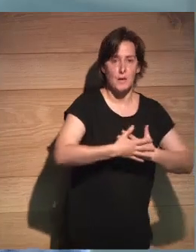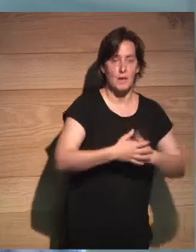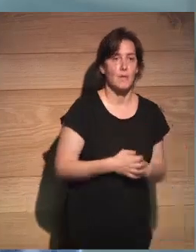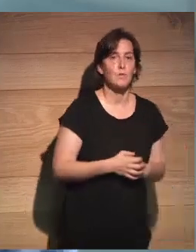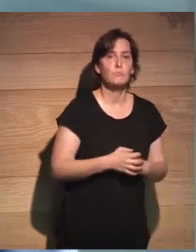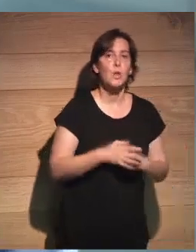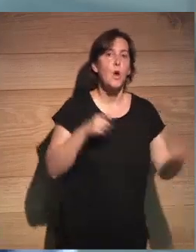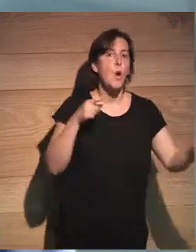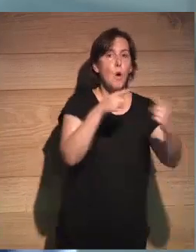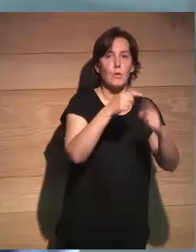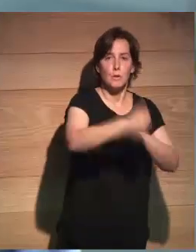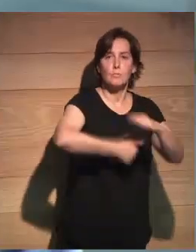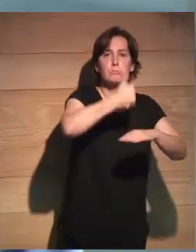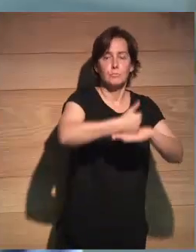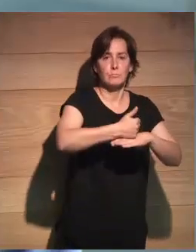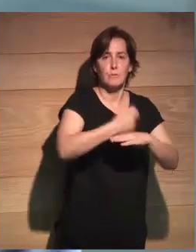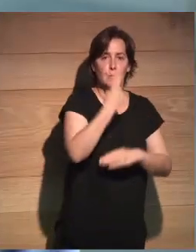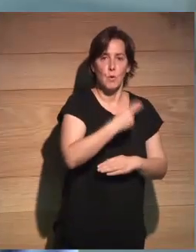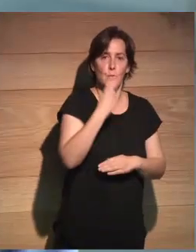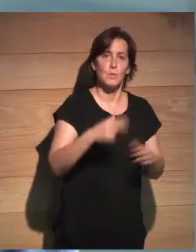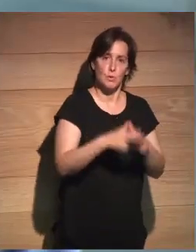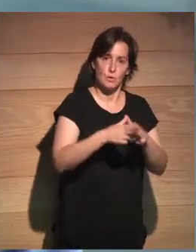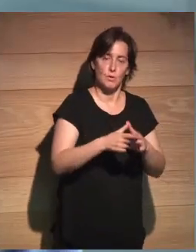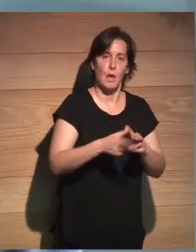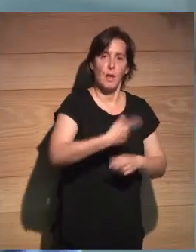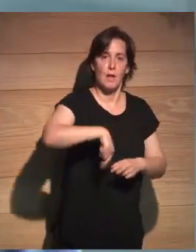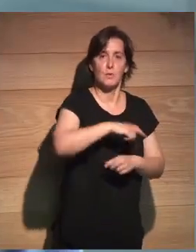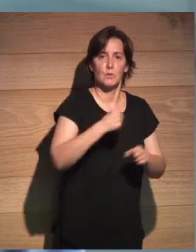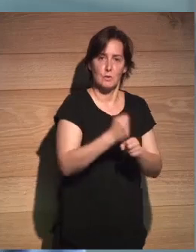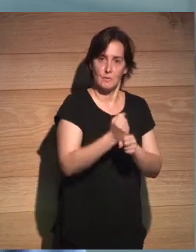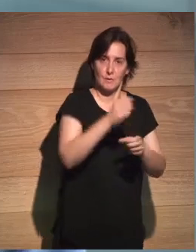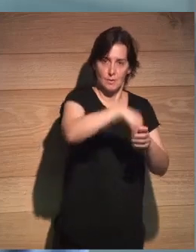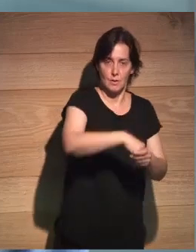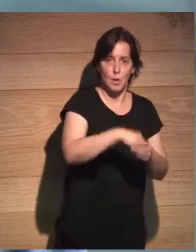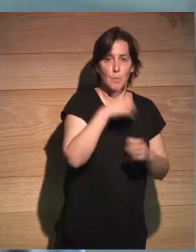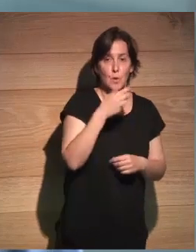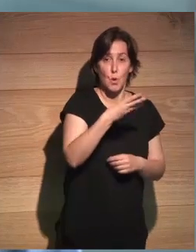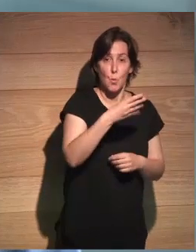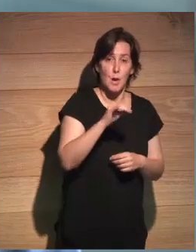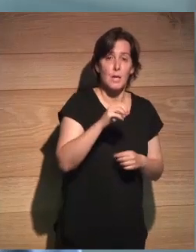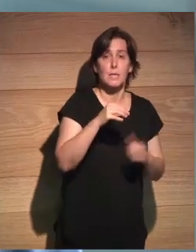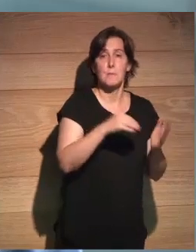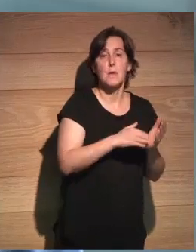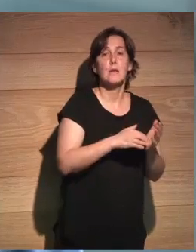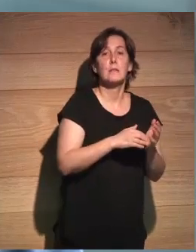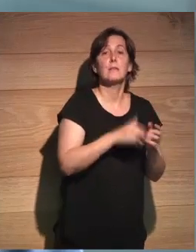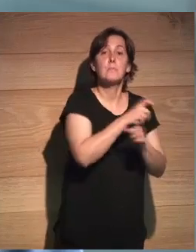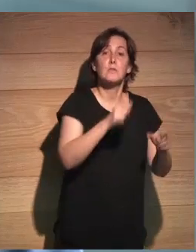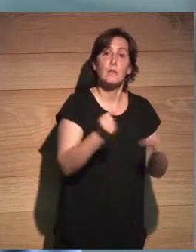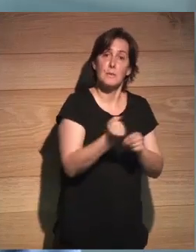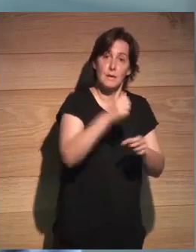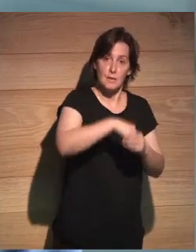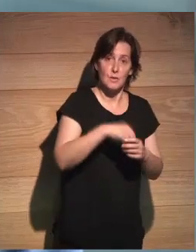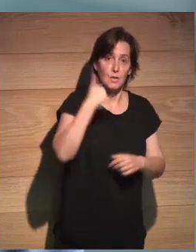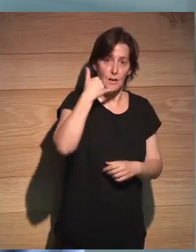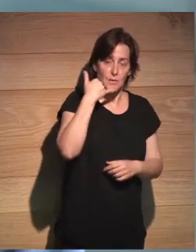de relevancia el compromiso social de nuestros empleados, porque más de 40.000 empleados de Telefónica todos los años colaboran en